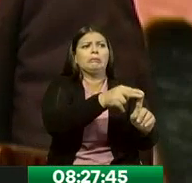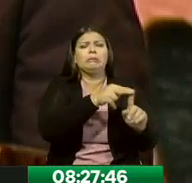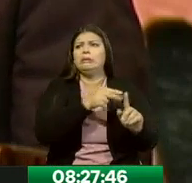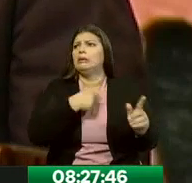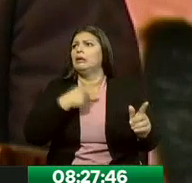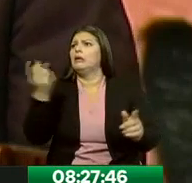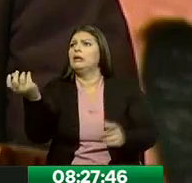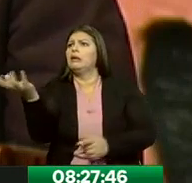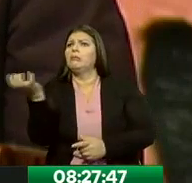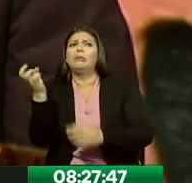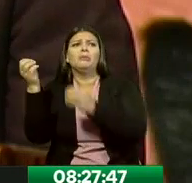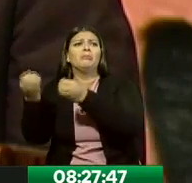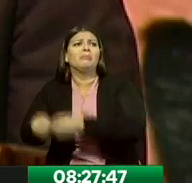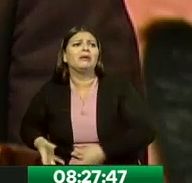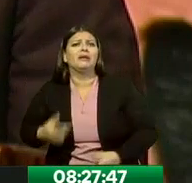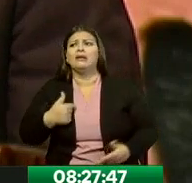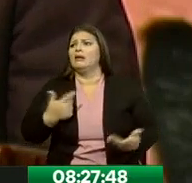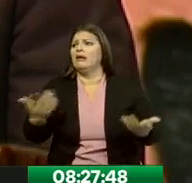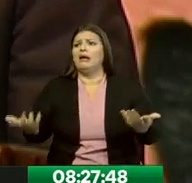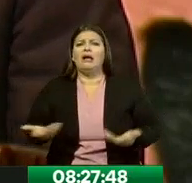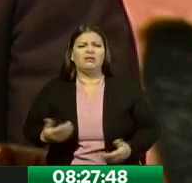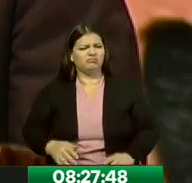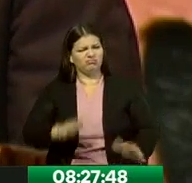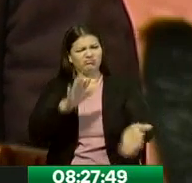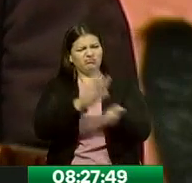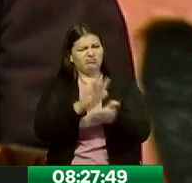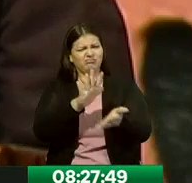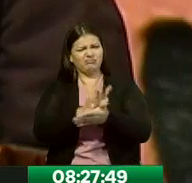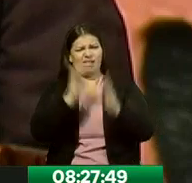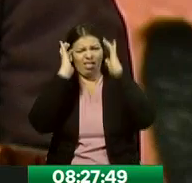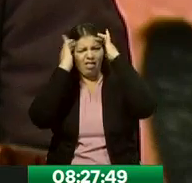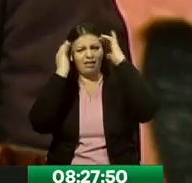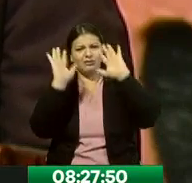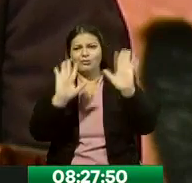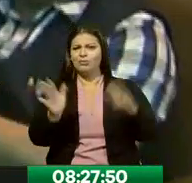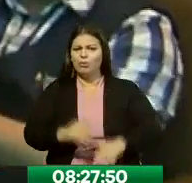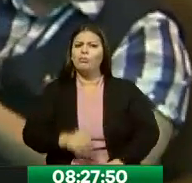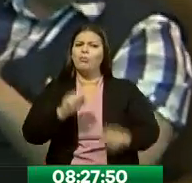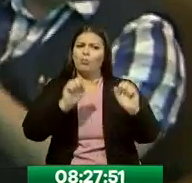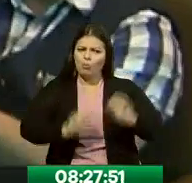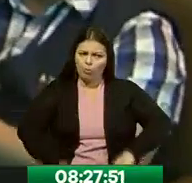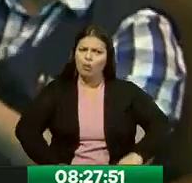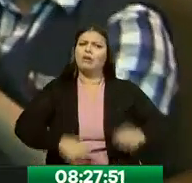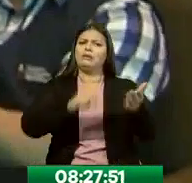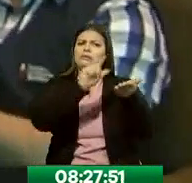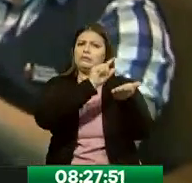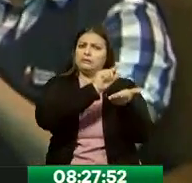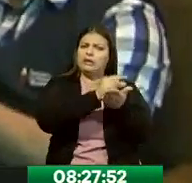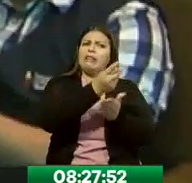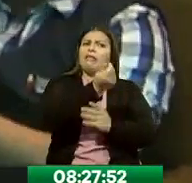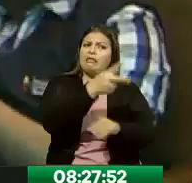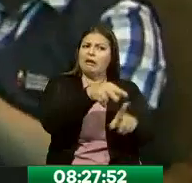testimonios de personas que tienen hasta 2 créditos, hasta 3 créditos. Pues aquí la mayoría ha